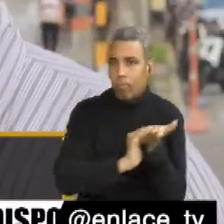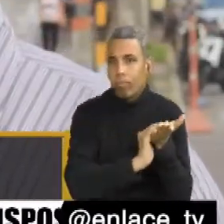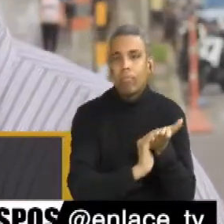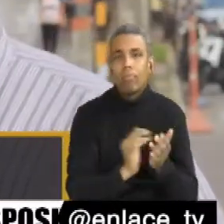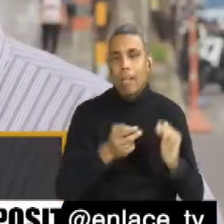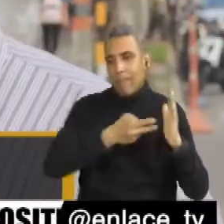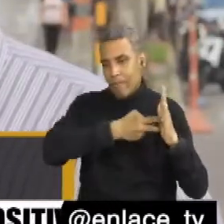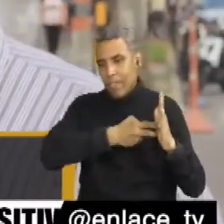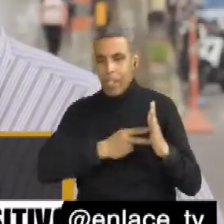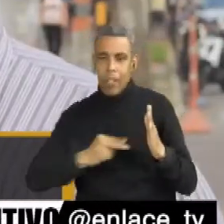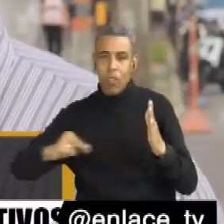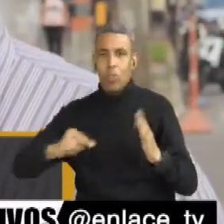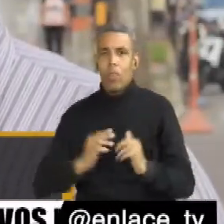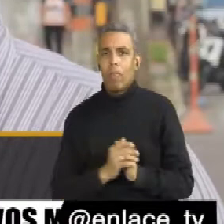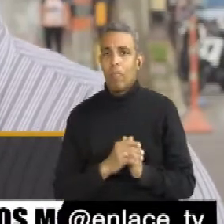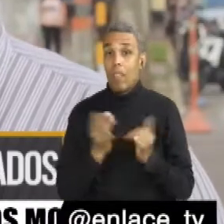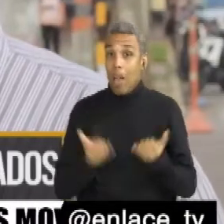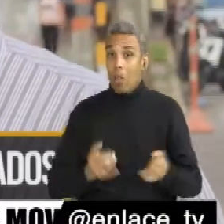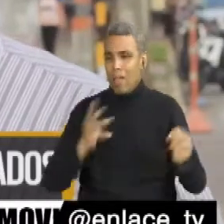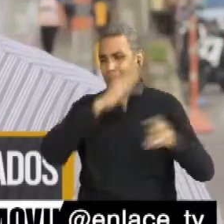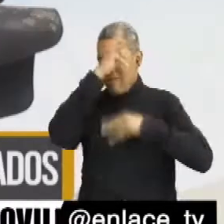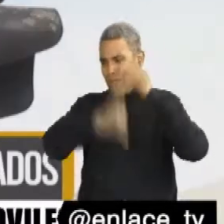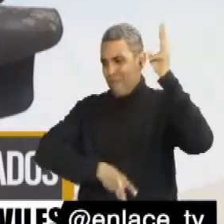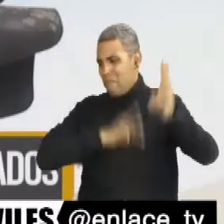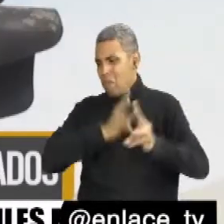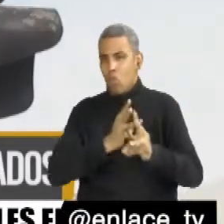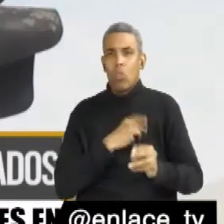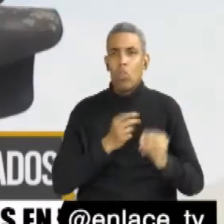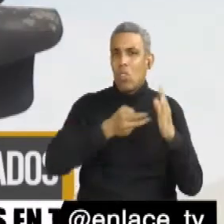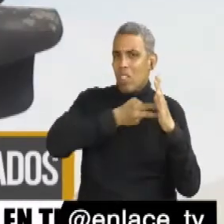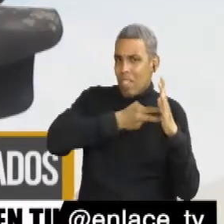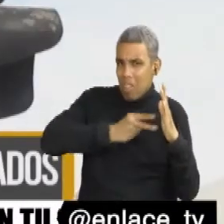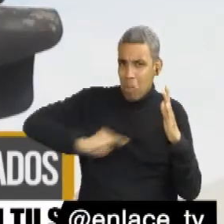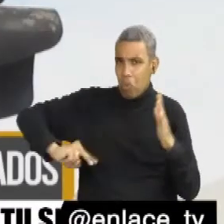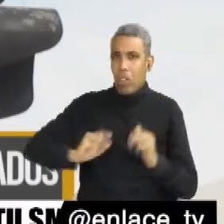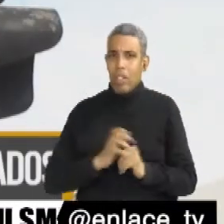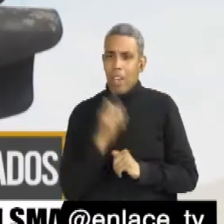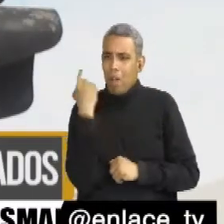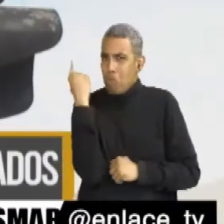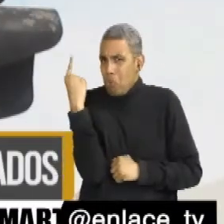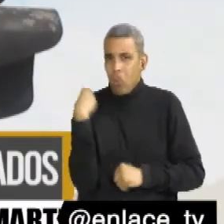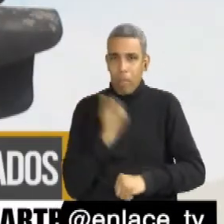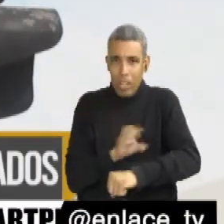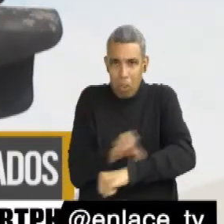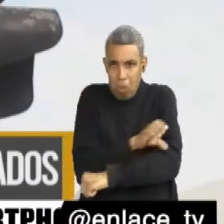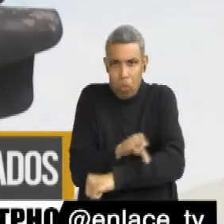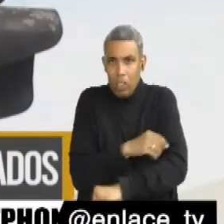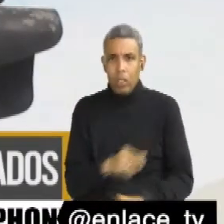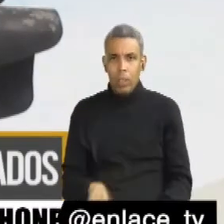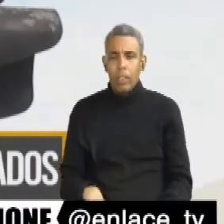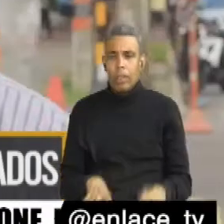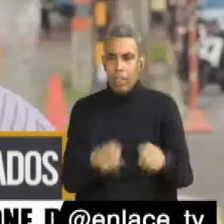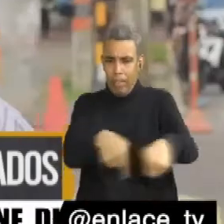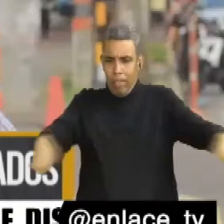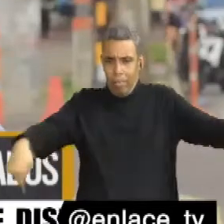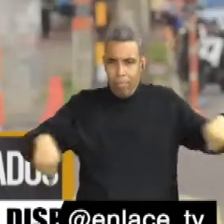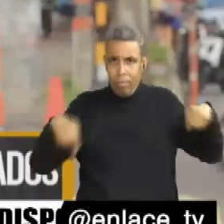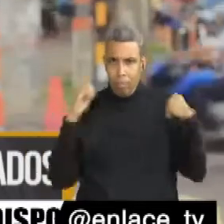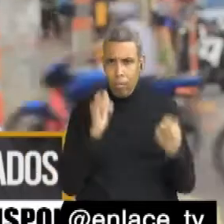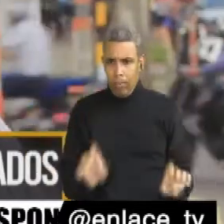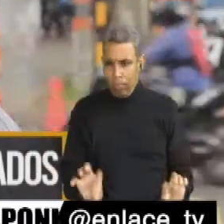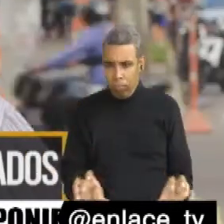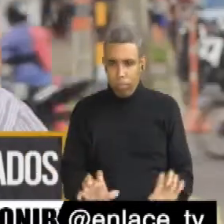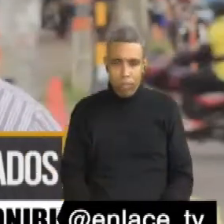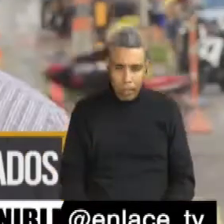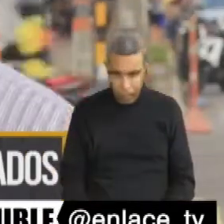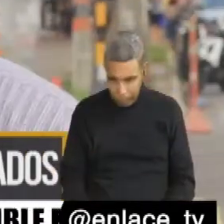ahora en todo el mundo, lo que es poder controlar a través de un cuarto de control en